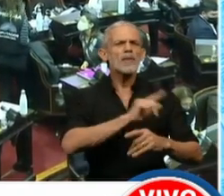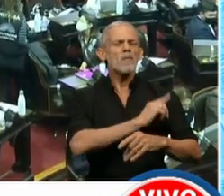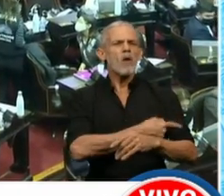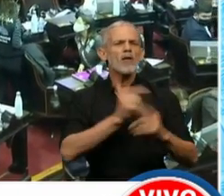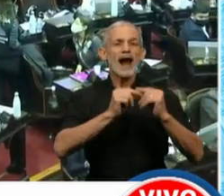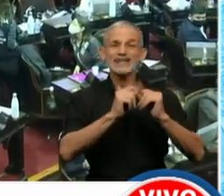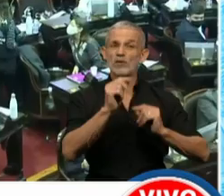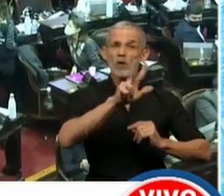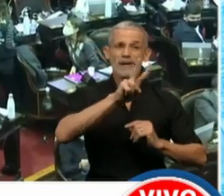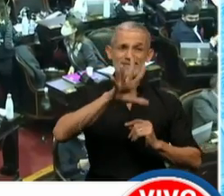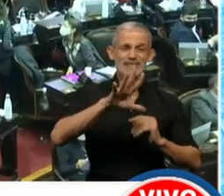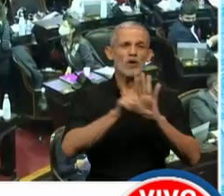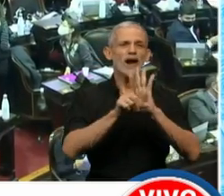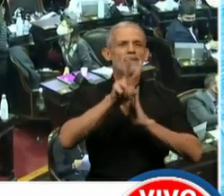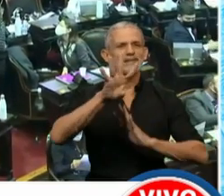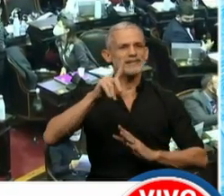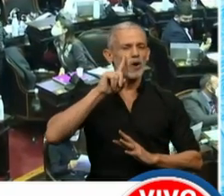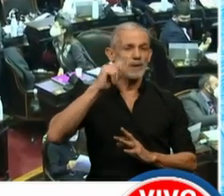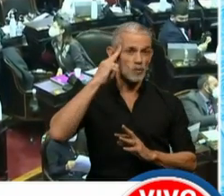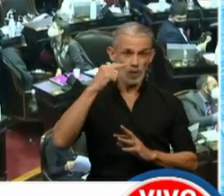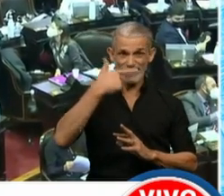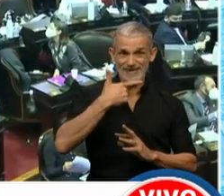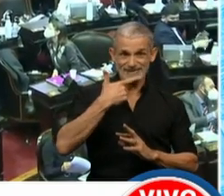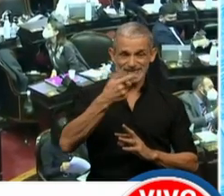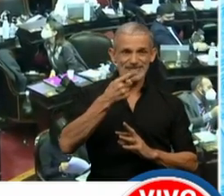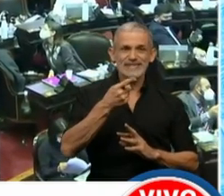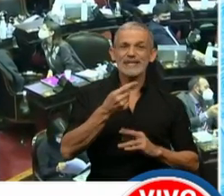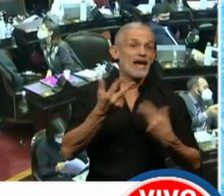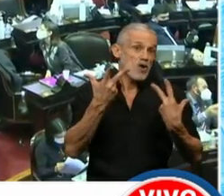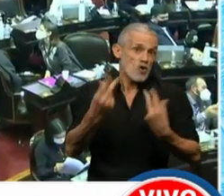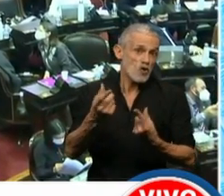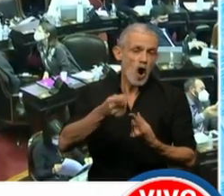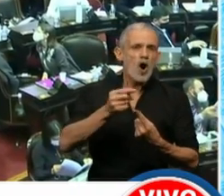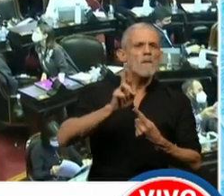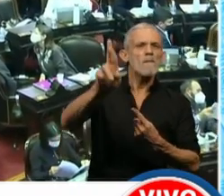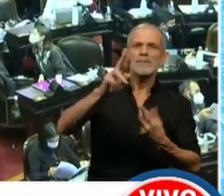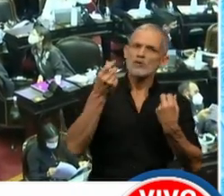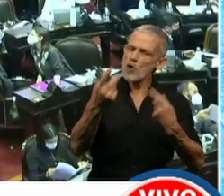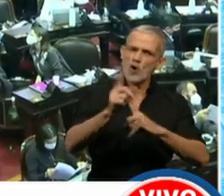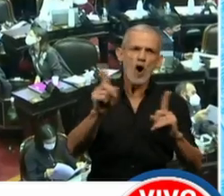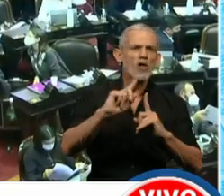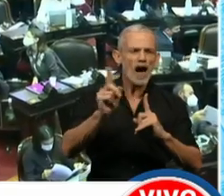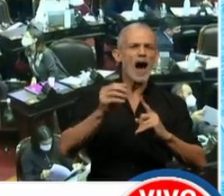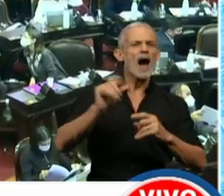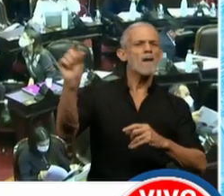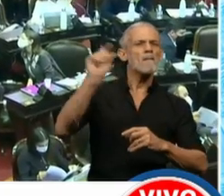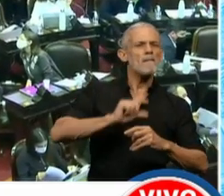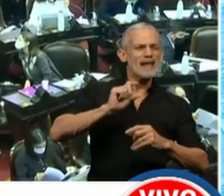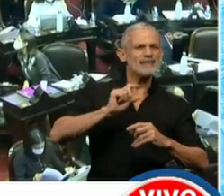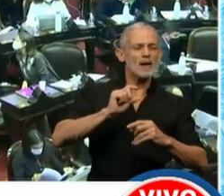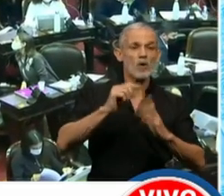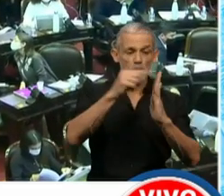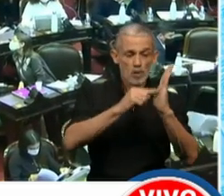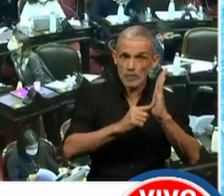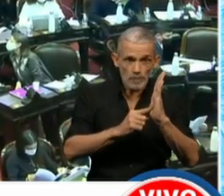artículo 25 de la ley 25 917 denegar a la autorización a toda operación de crédito que sea parte